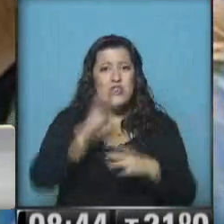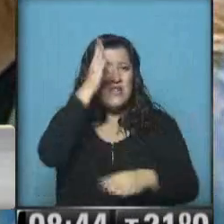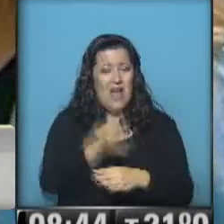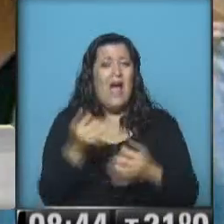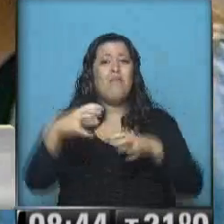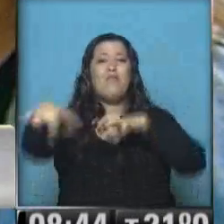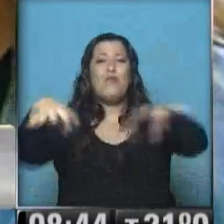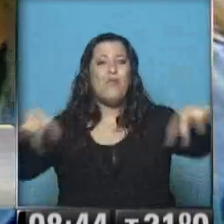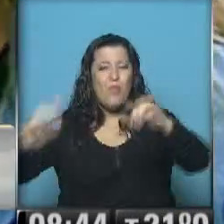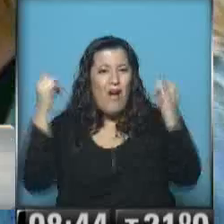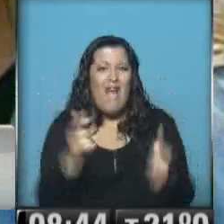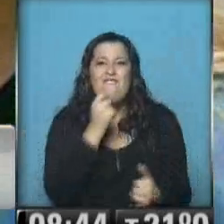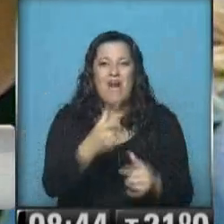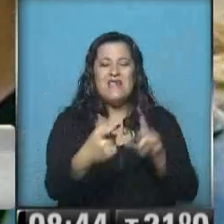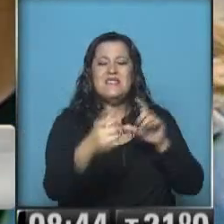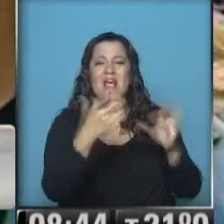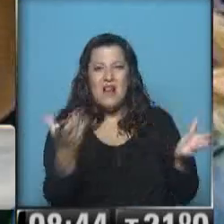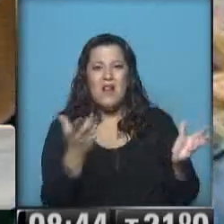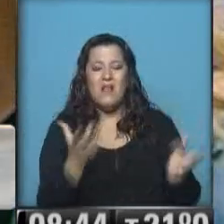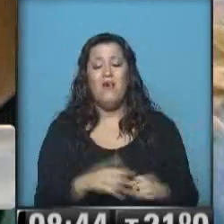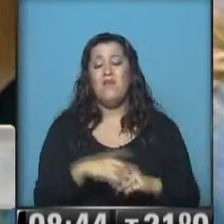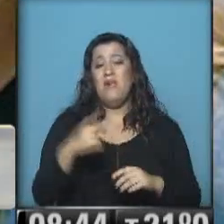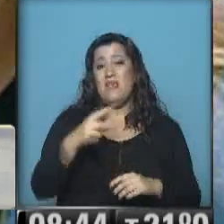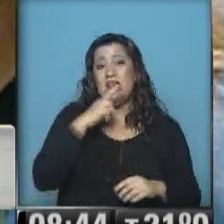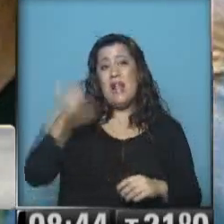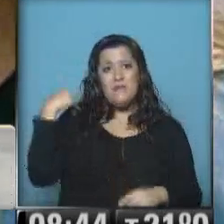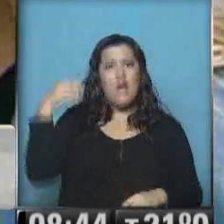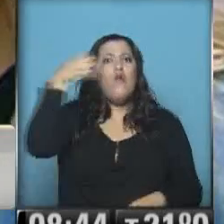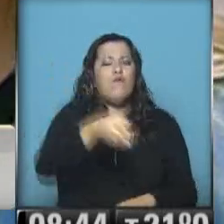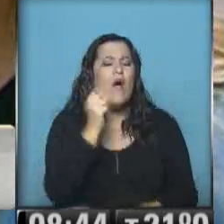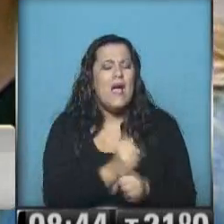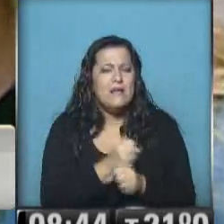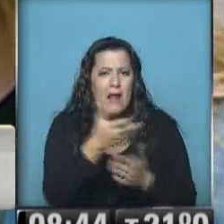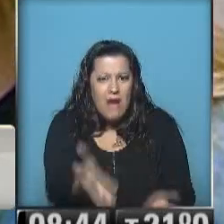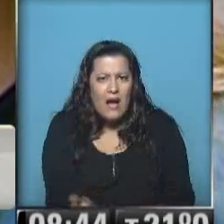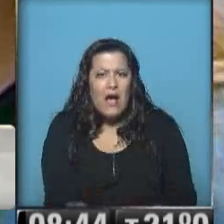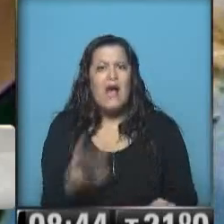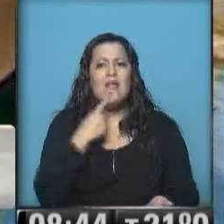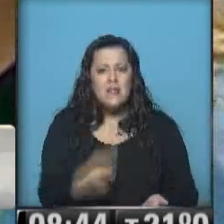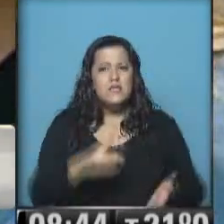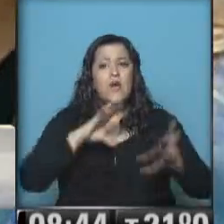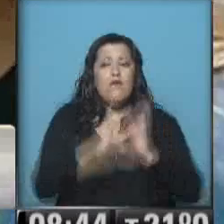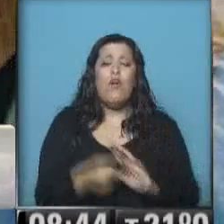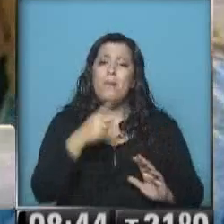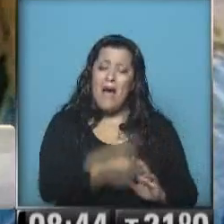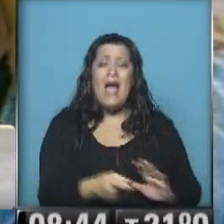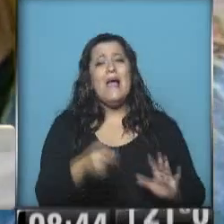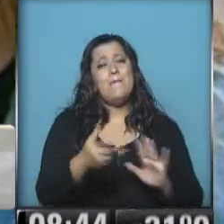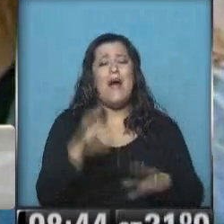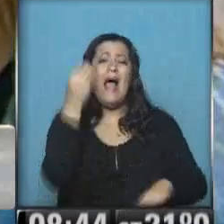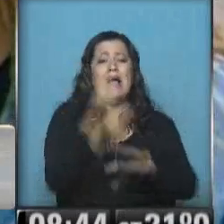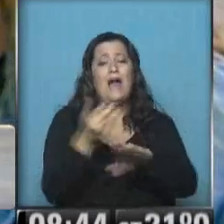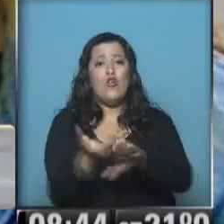y bueno este hombre estuvo trabajando hasta el viernes dijeron que no tenían manera de poder aislarlo del cargo